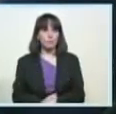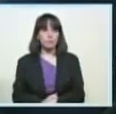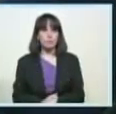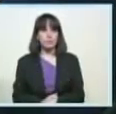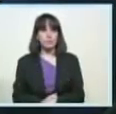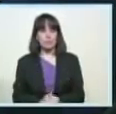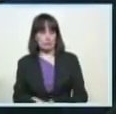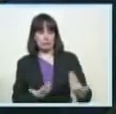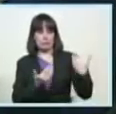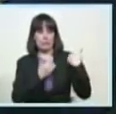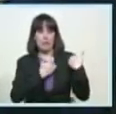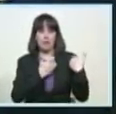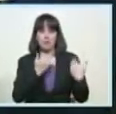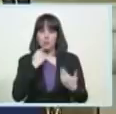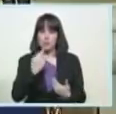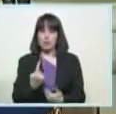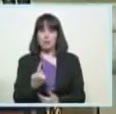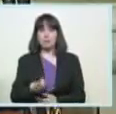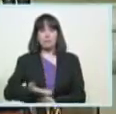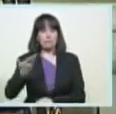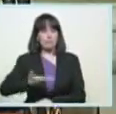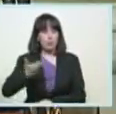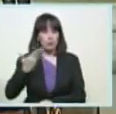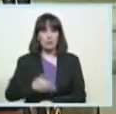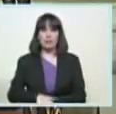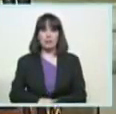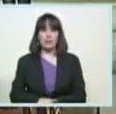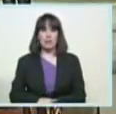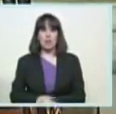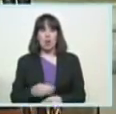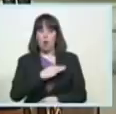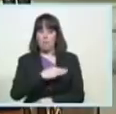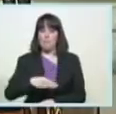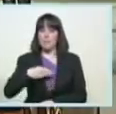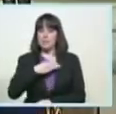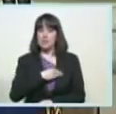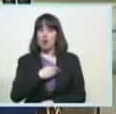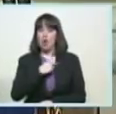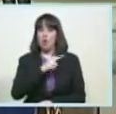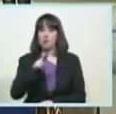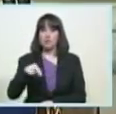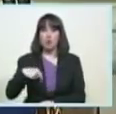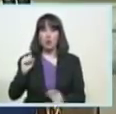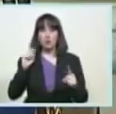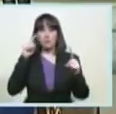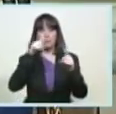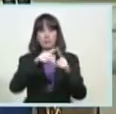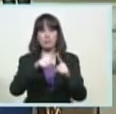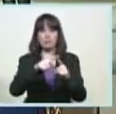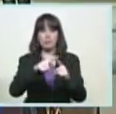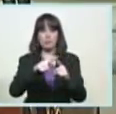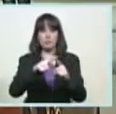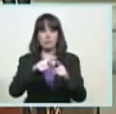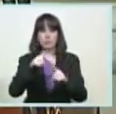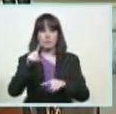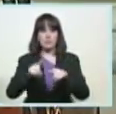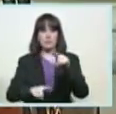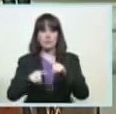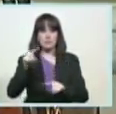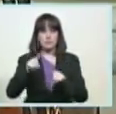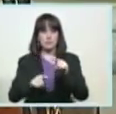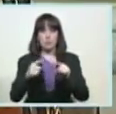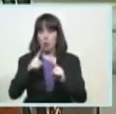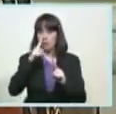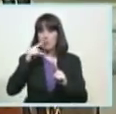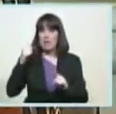de mayor exigencia que tenemos como misión nosotros de aquí y por mucho